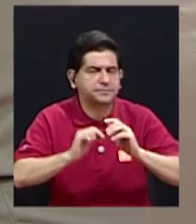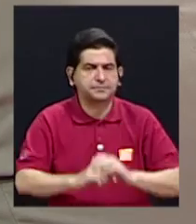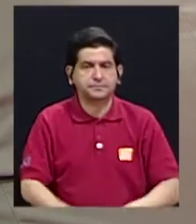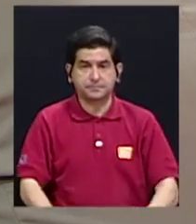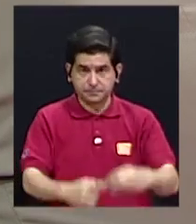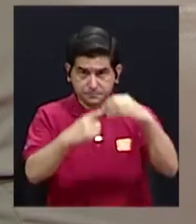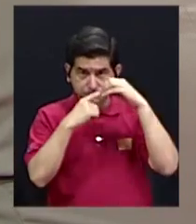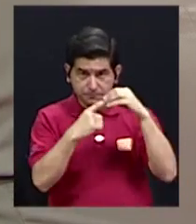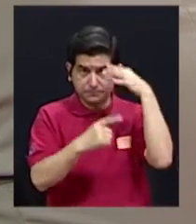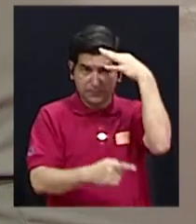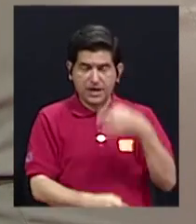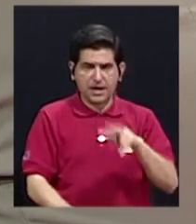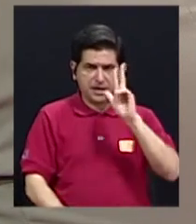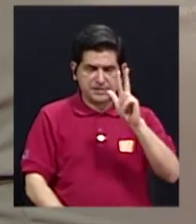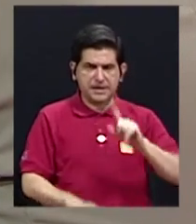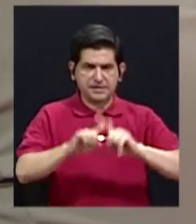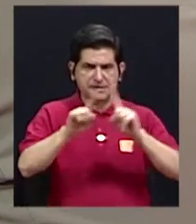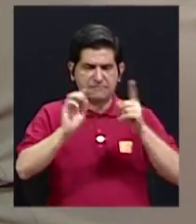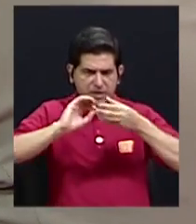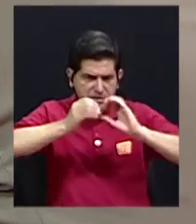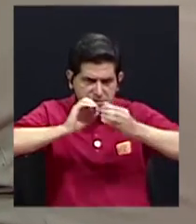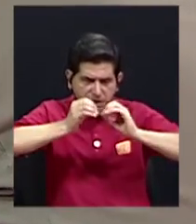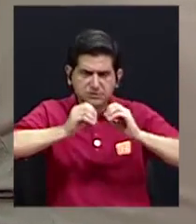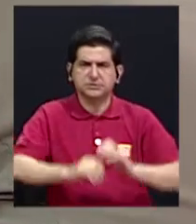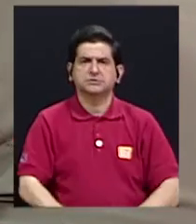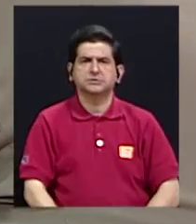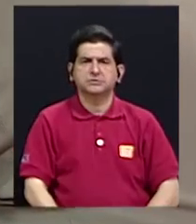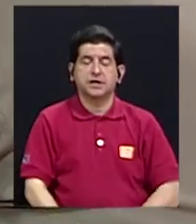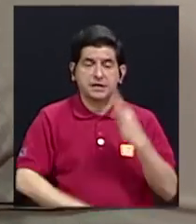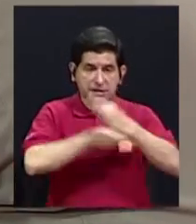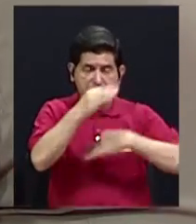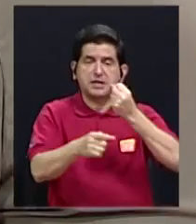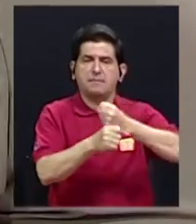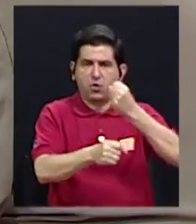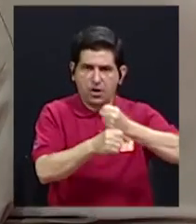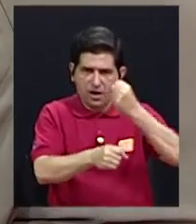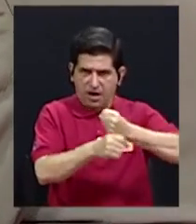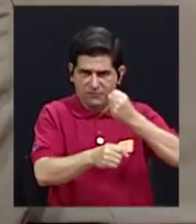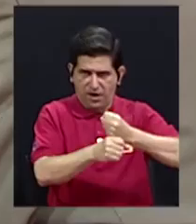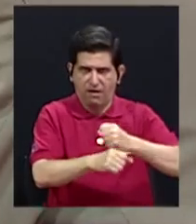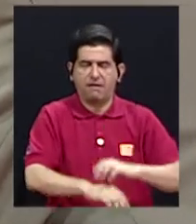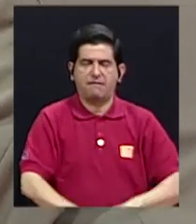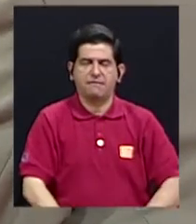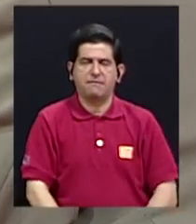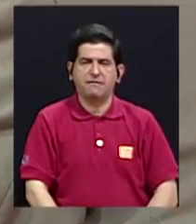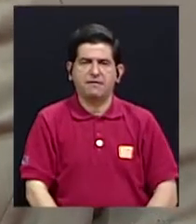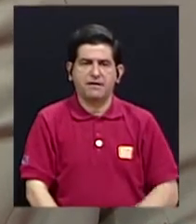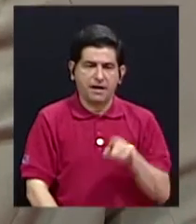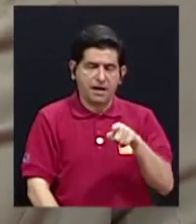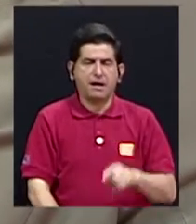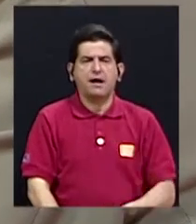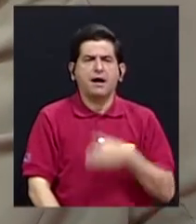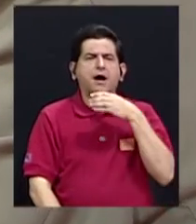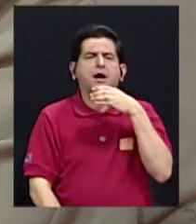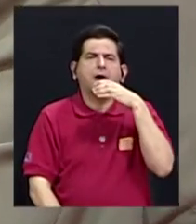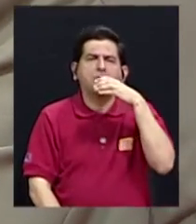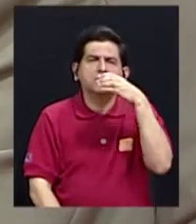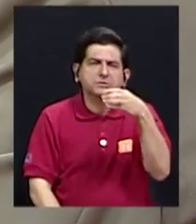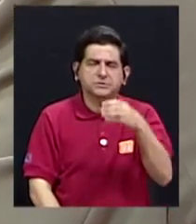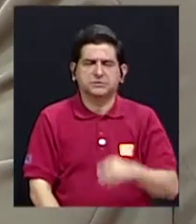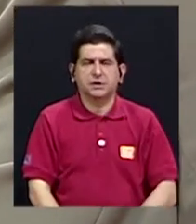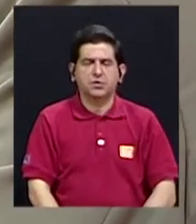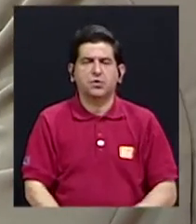principalmente calculamos tres indicadores e indicadores laborales sigue las recomendaciones digamos